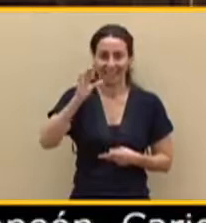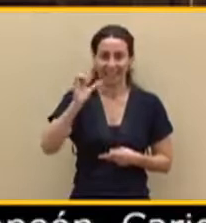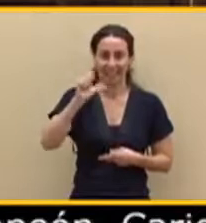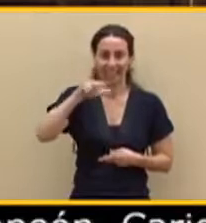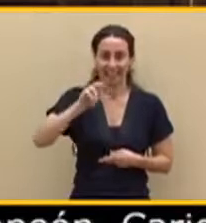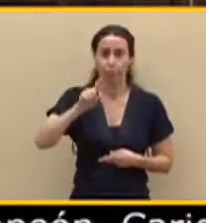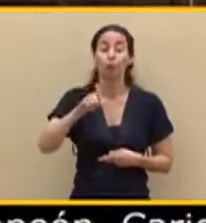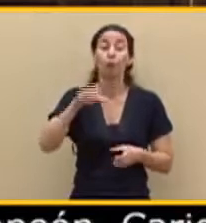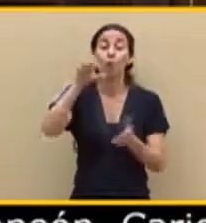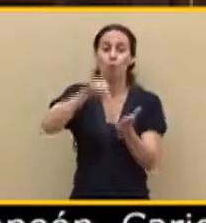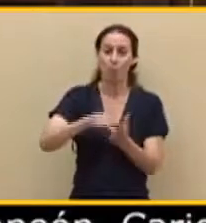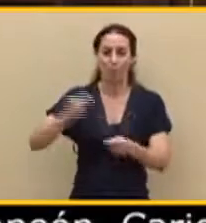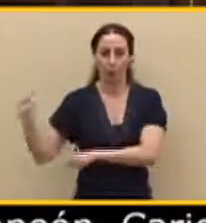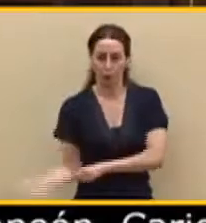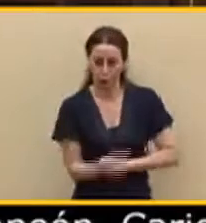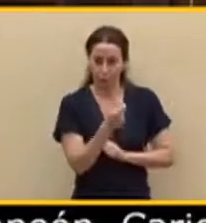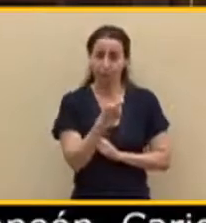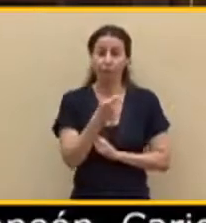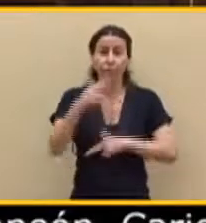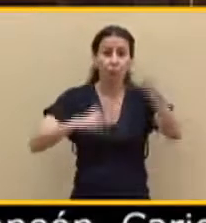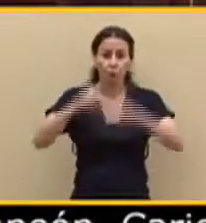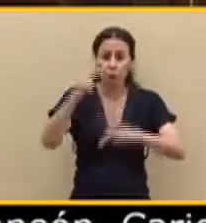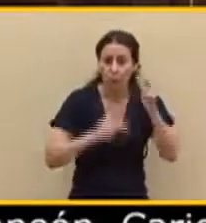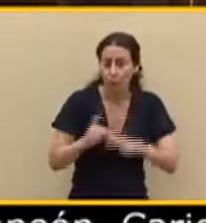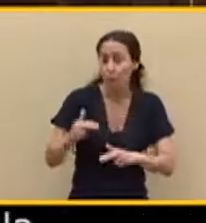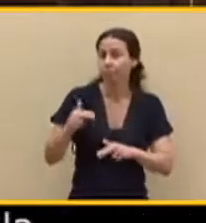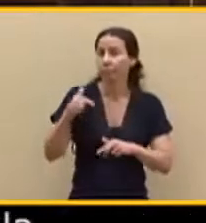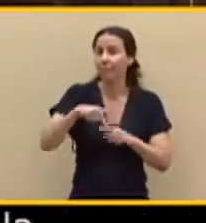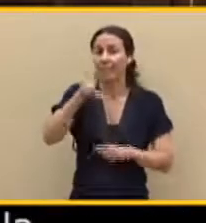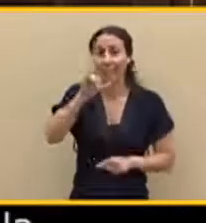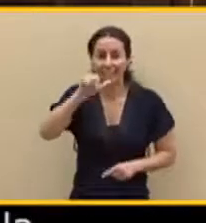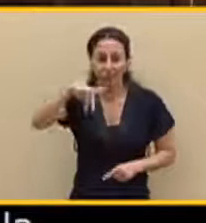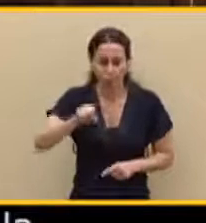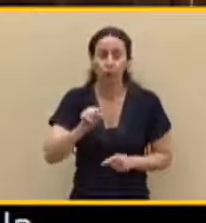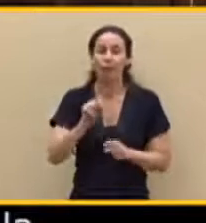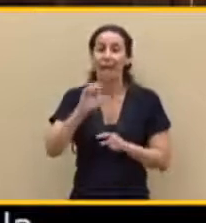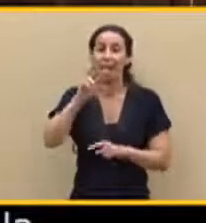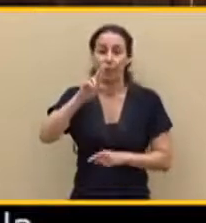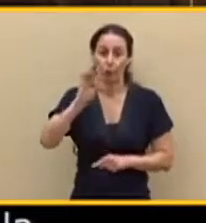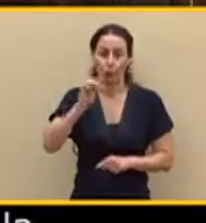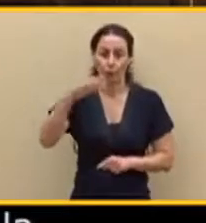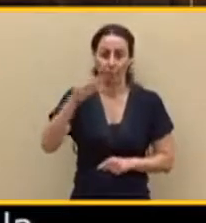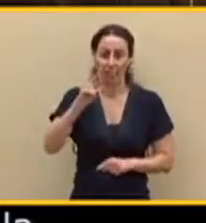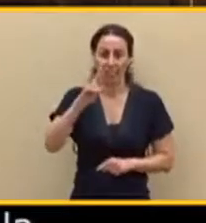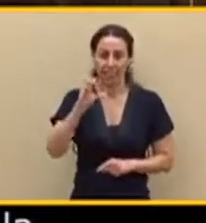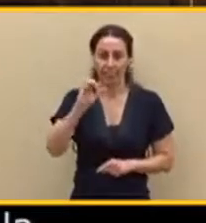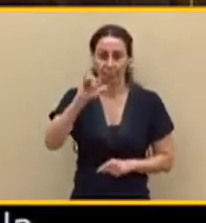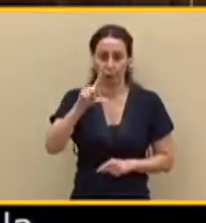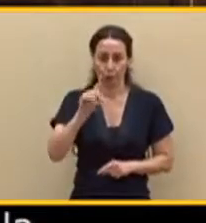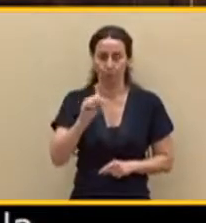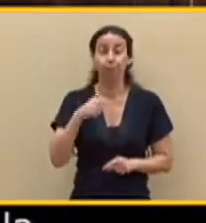Golf, Caso de la Construcción, Caso de Lino, El Roblecillo, Emarsa, Caso Eólico